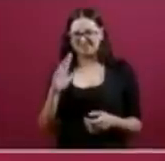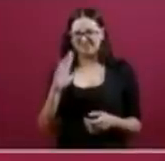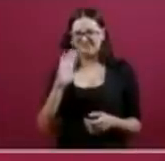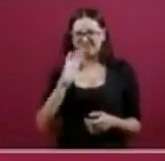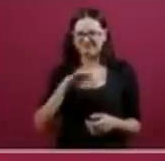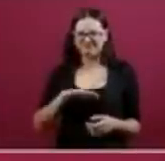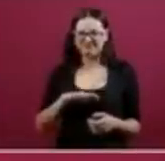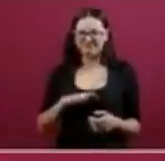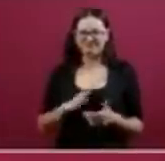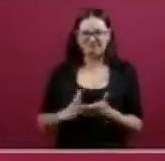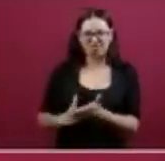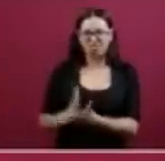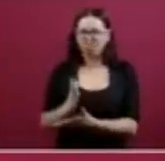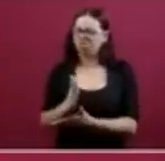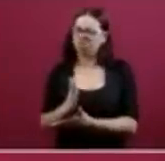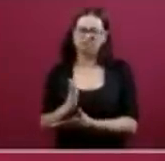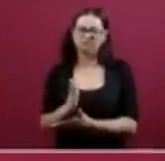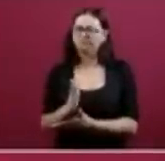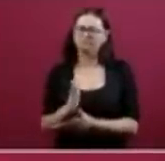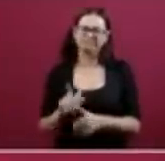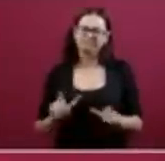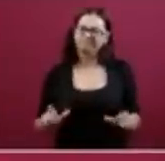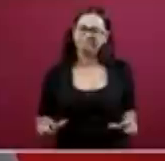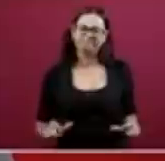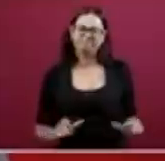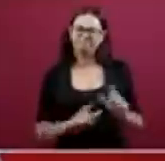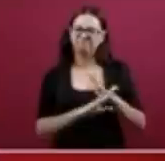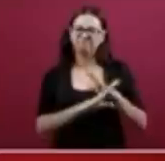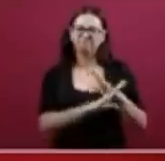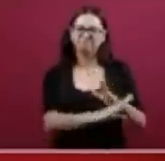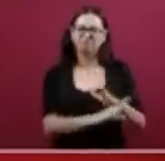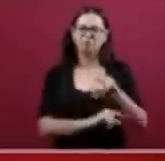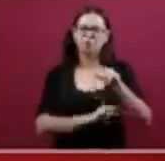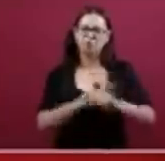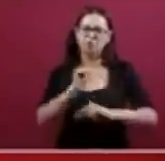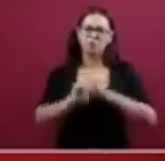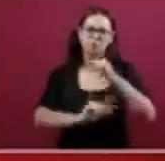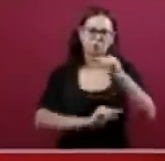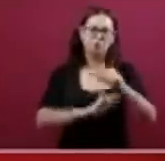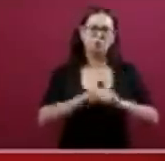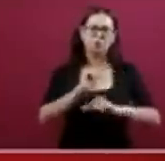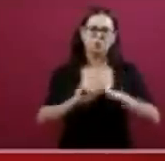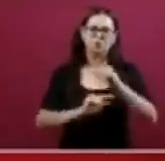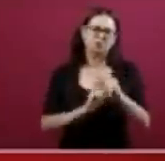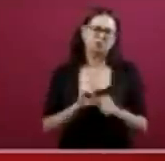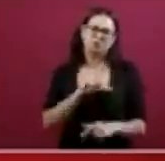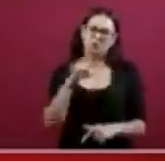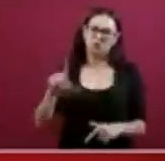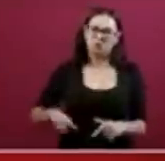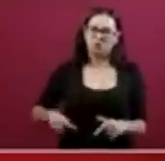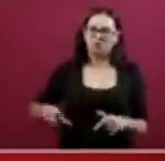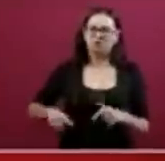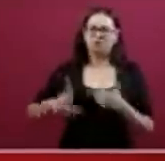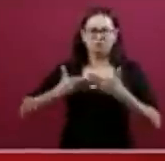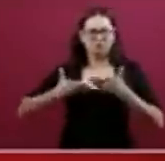que entre todos vayamos purificando la vida pública del